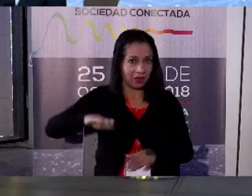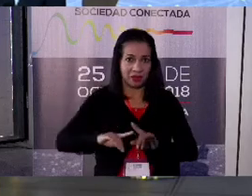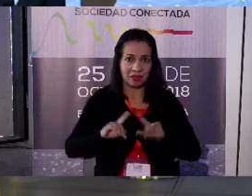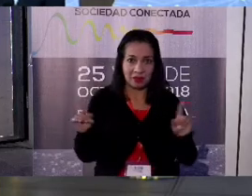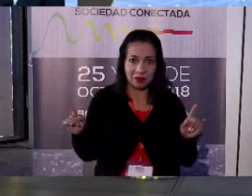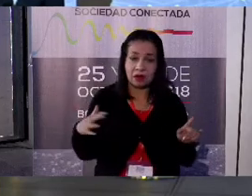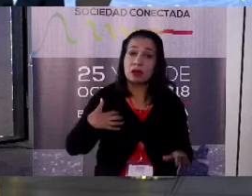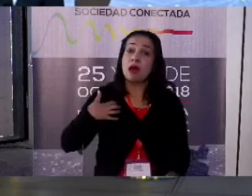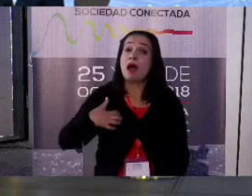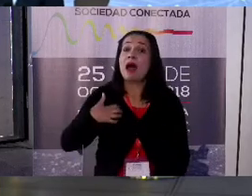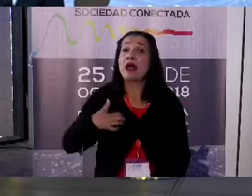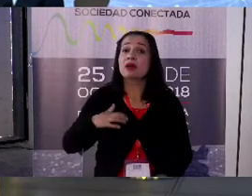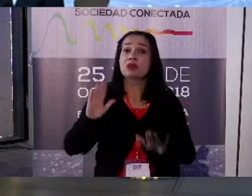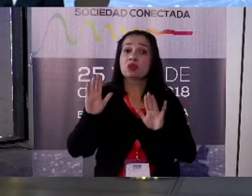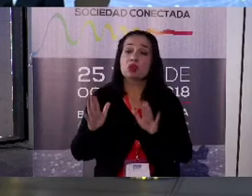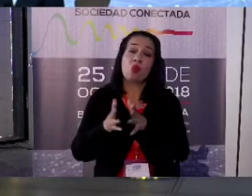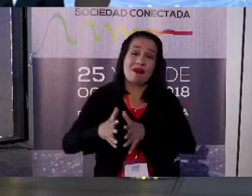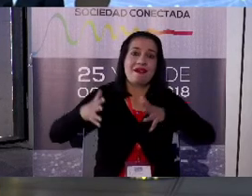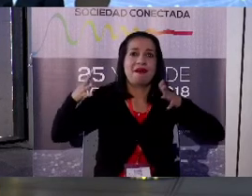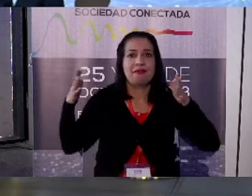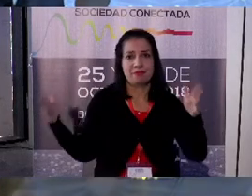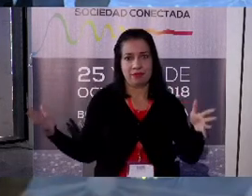Argentina por su